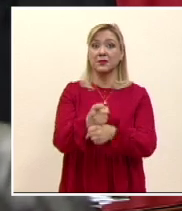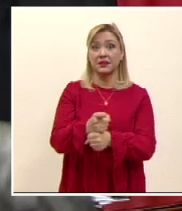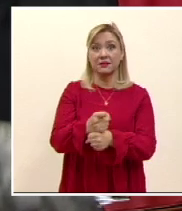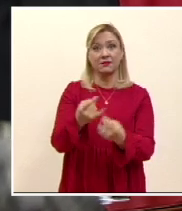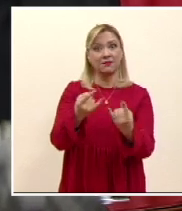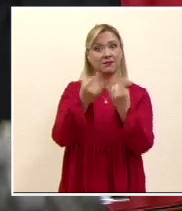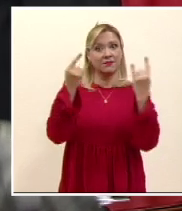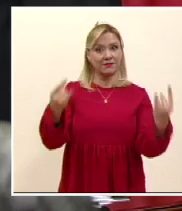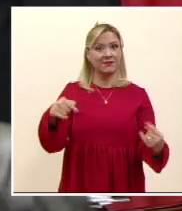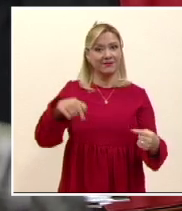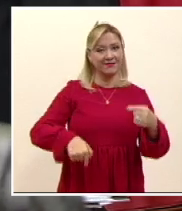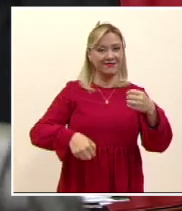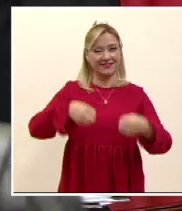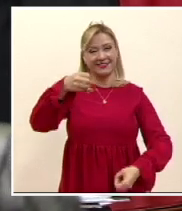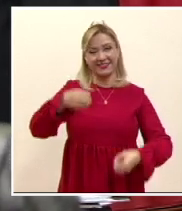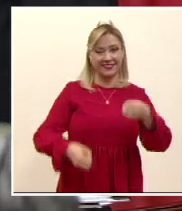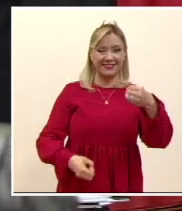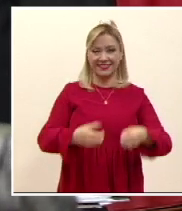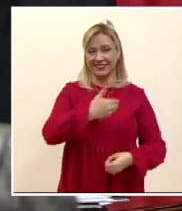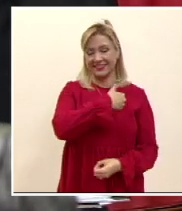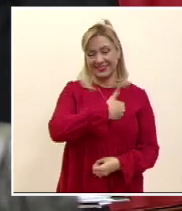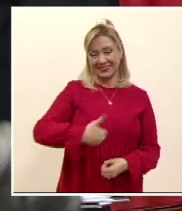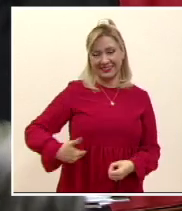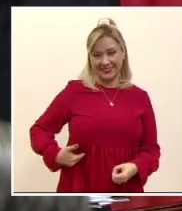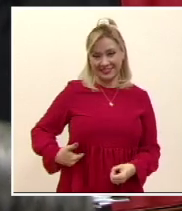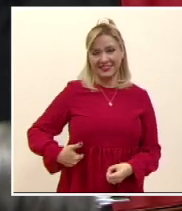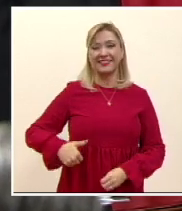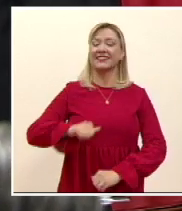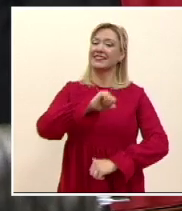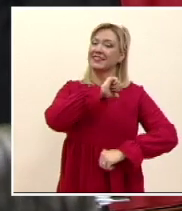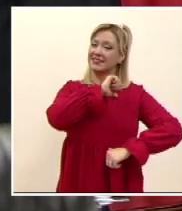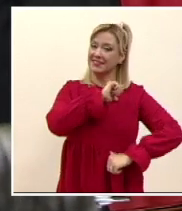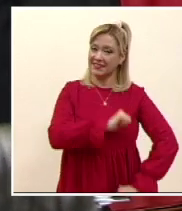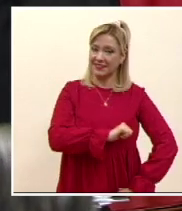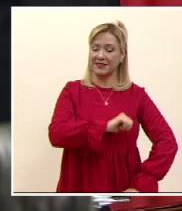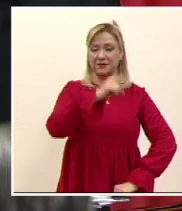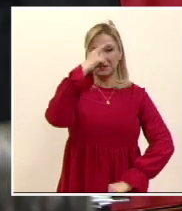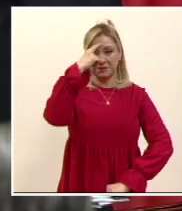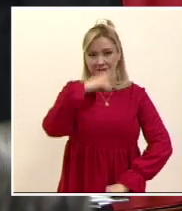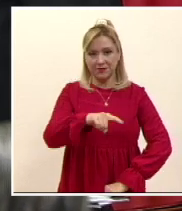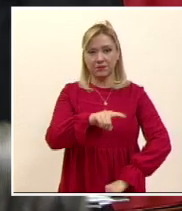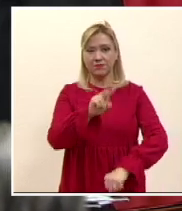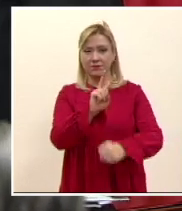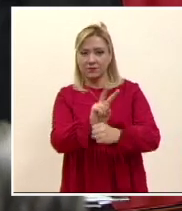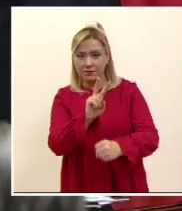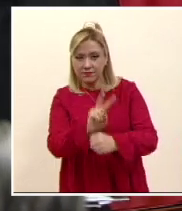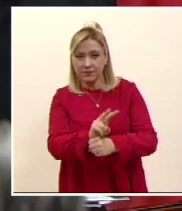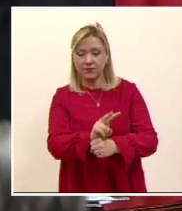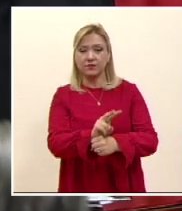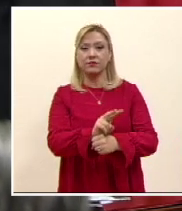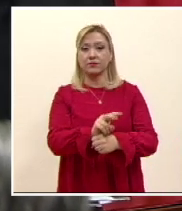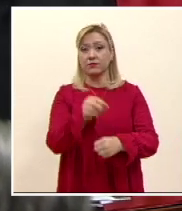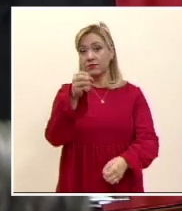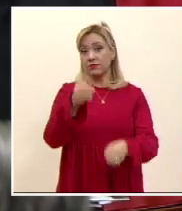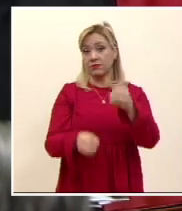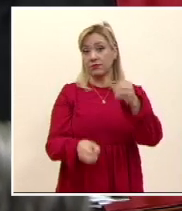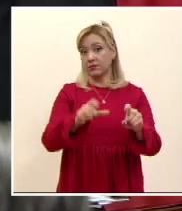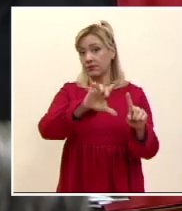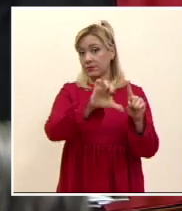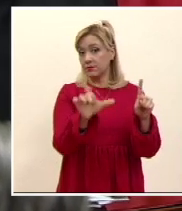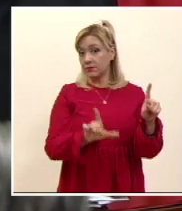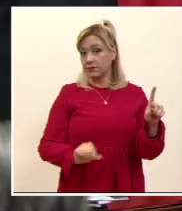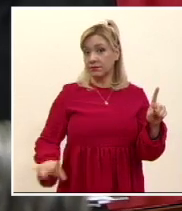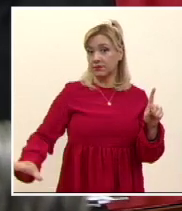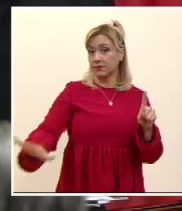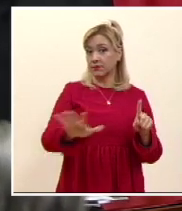del Tribunal Constitucional y del órgano encargado de la administración, control y vigilancia del Poder Judicial de la